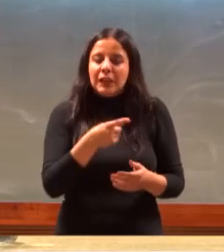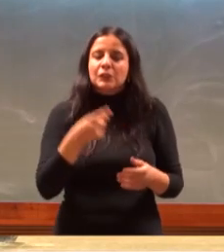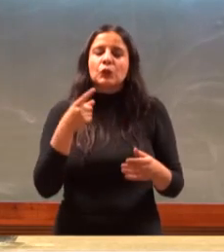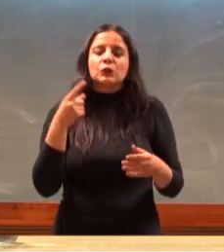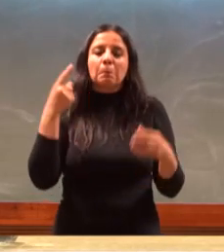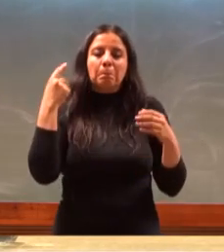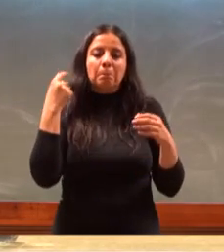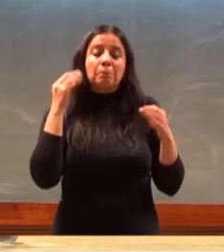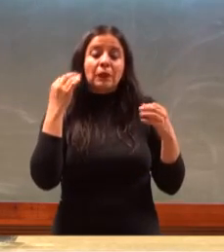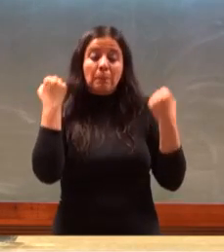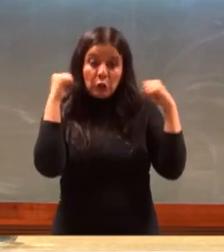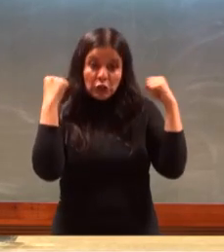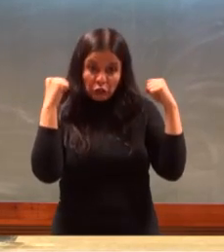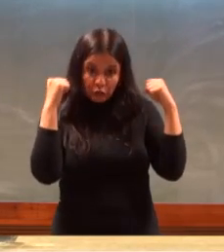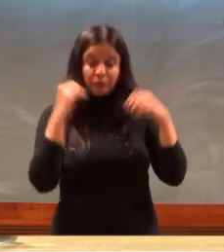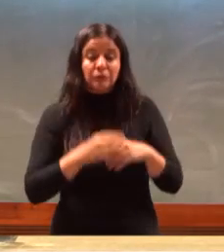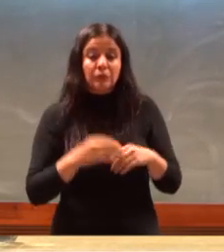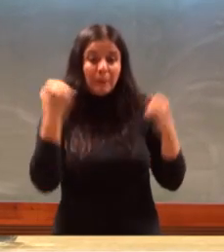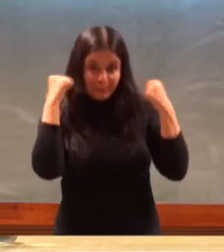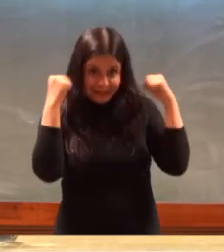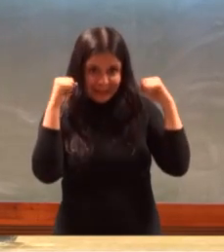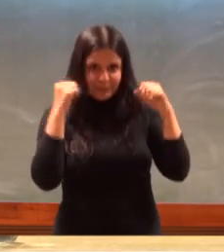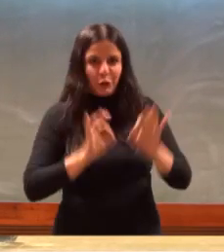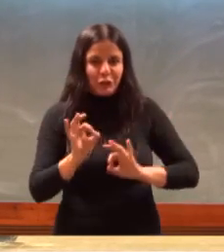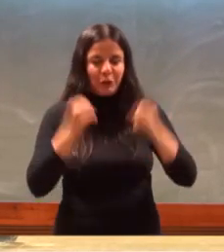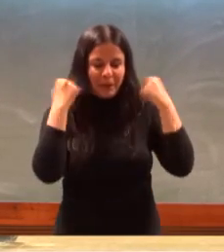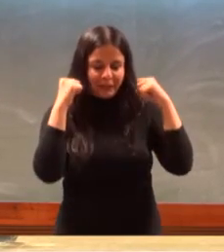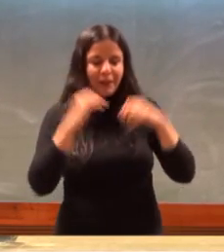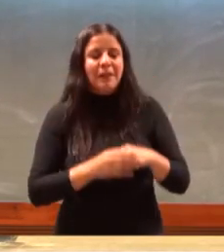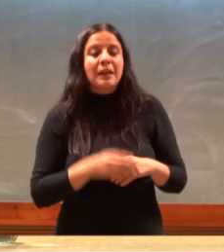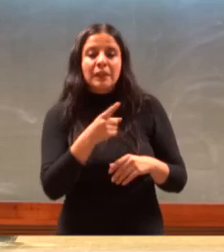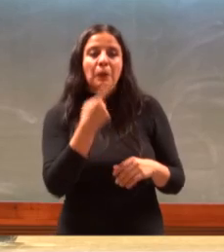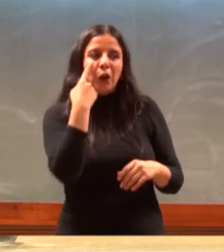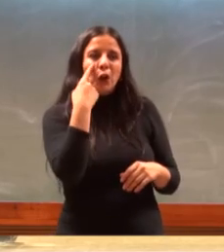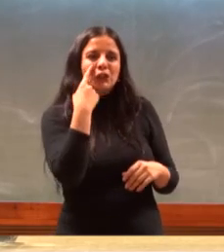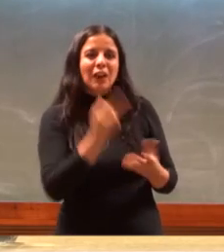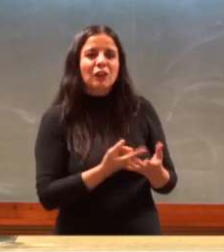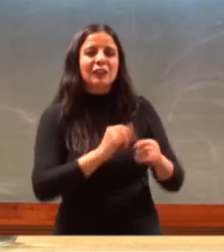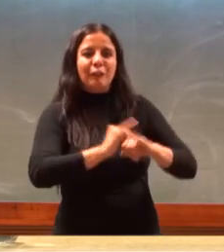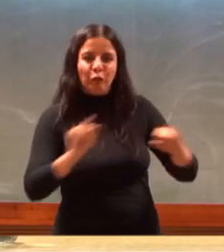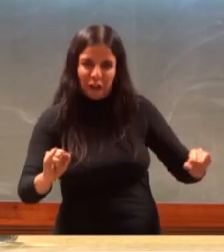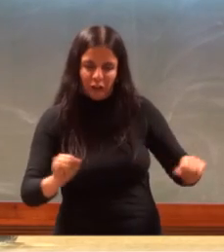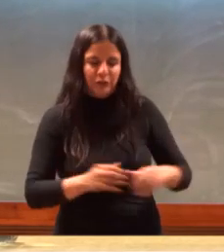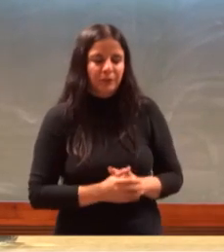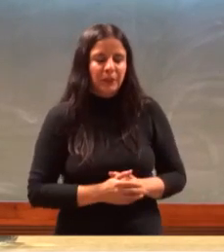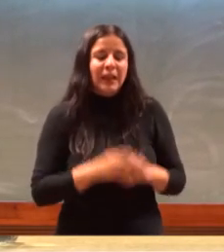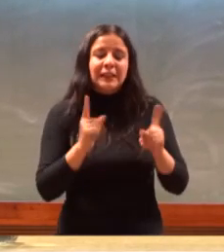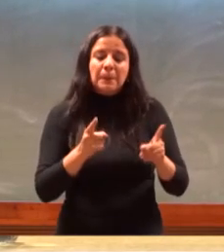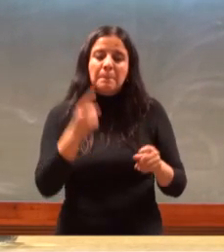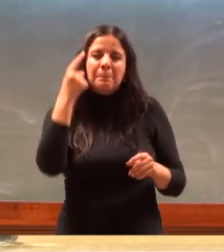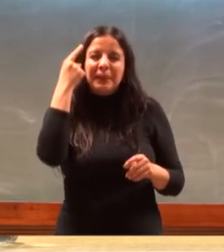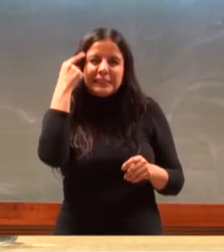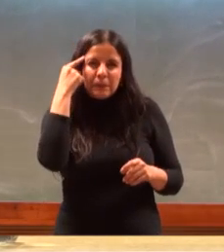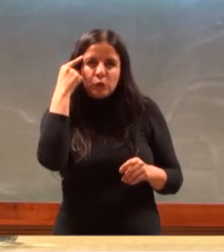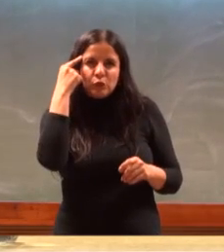sociocomunitaria para difundirlos para consolidarlos y para crear nuevos proyectos también en ese sentido pensamos en la en la conformación